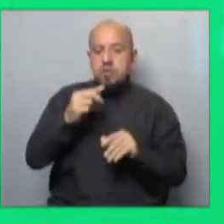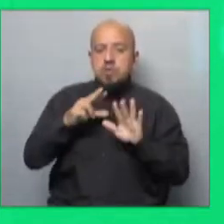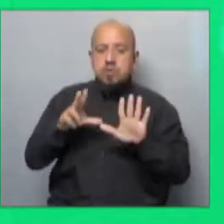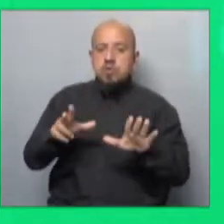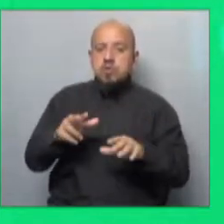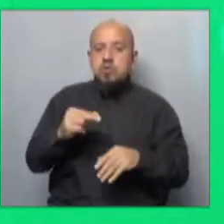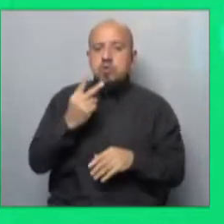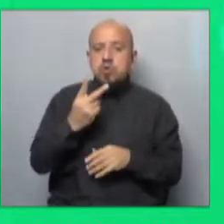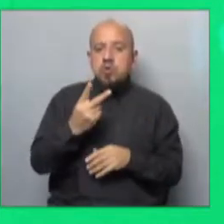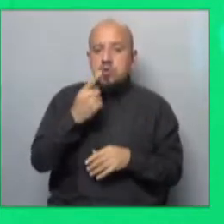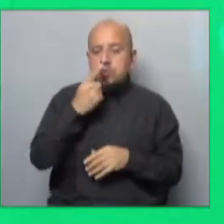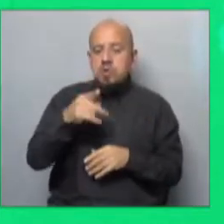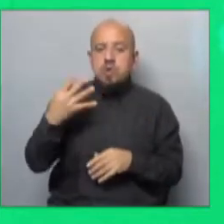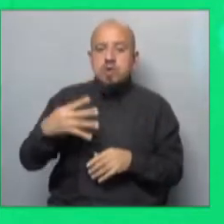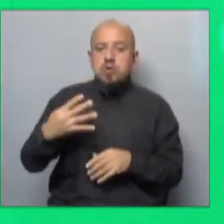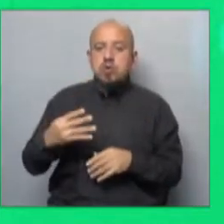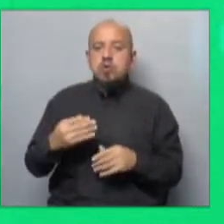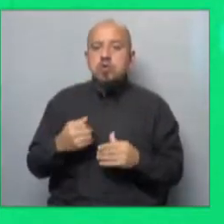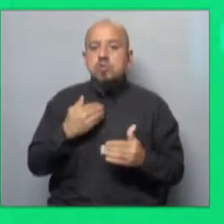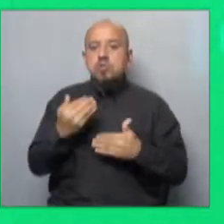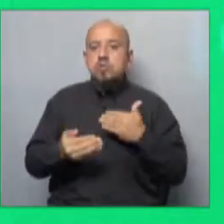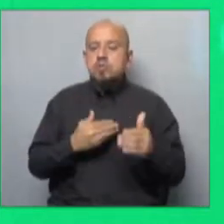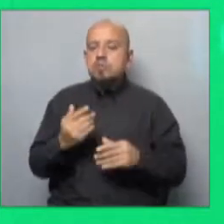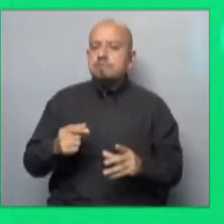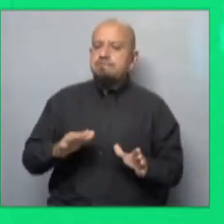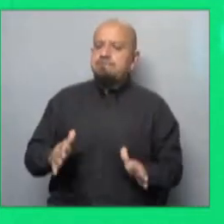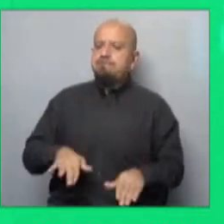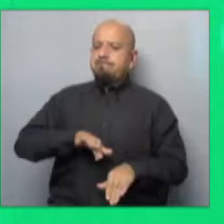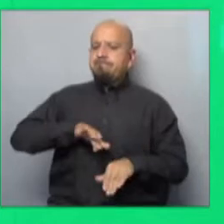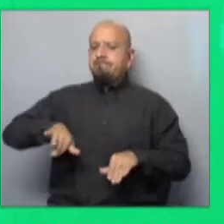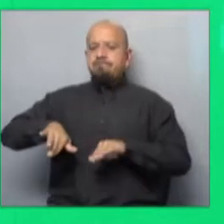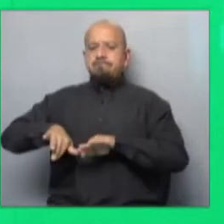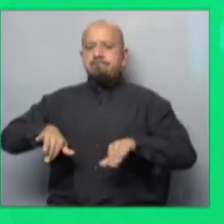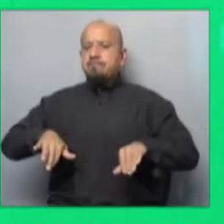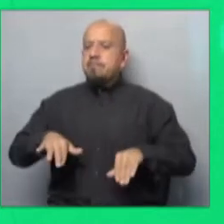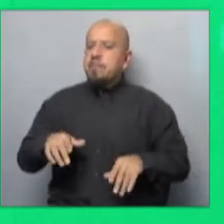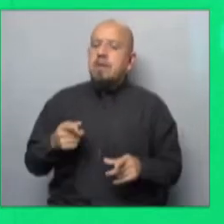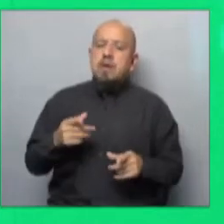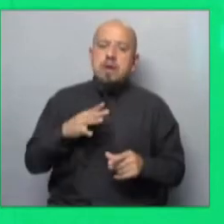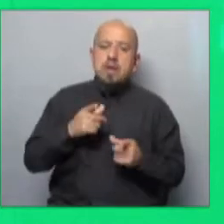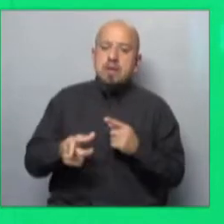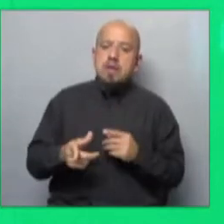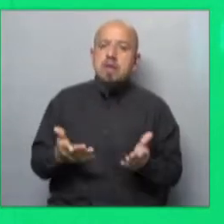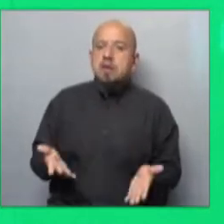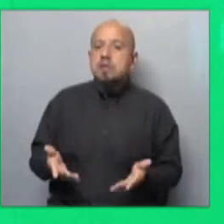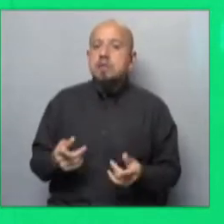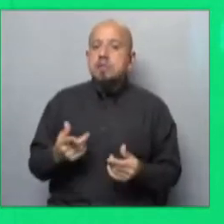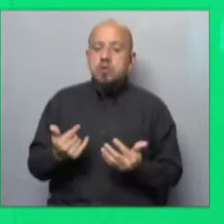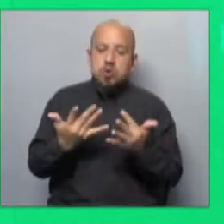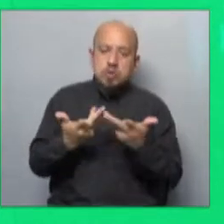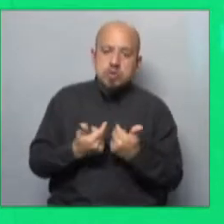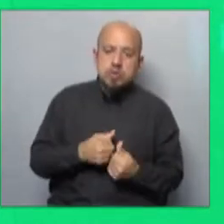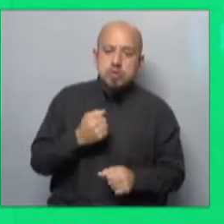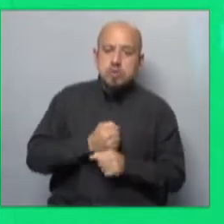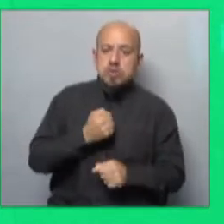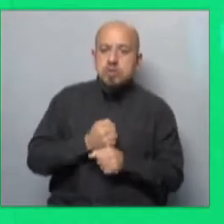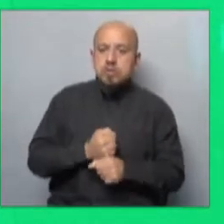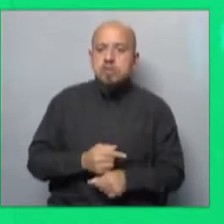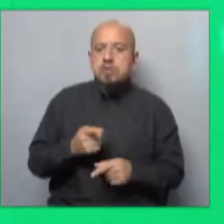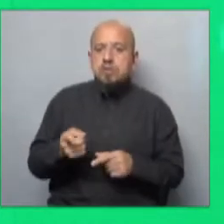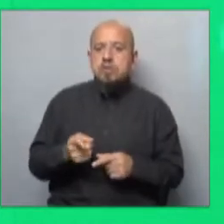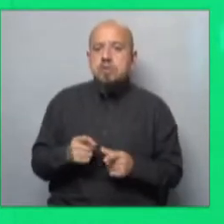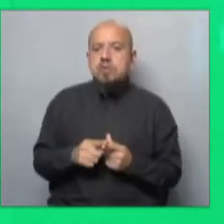igual siguen habiendo procesos de exclusión que son necesarios atender y que hay varias organizaciones que trabajan para